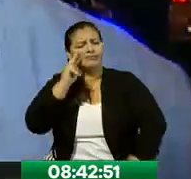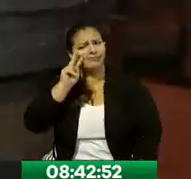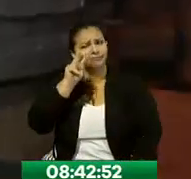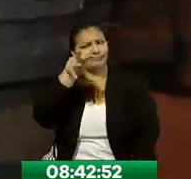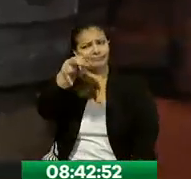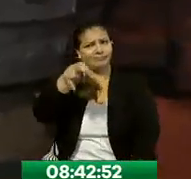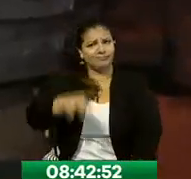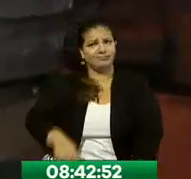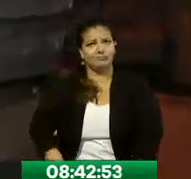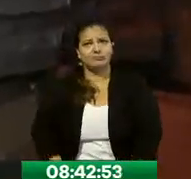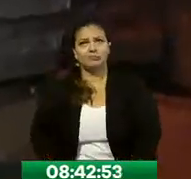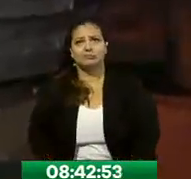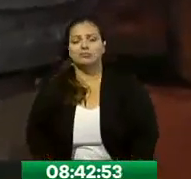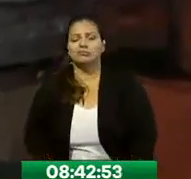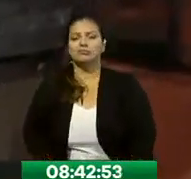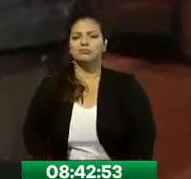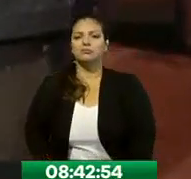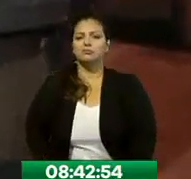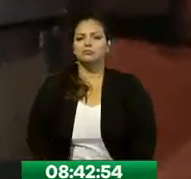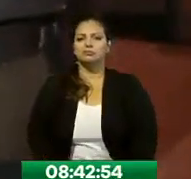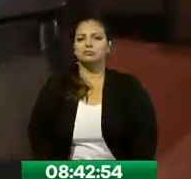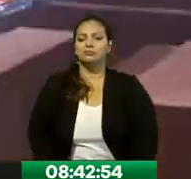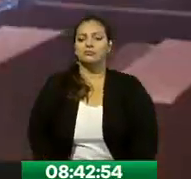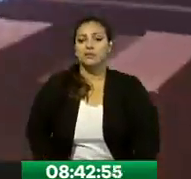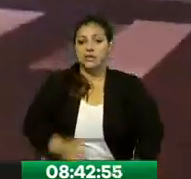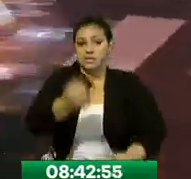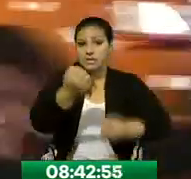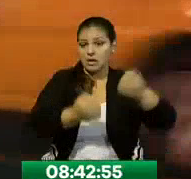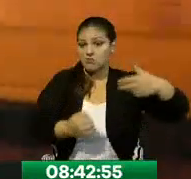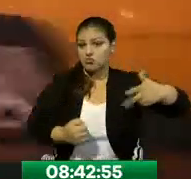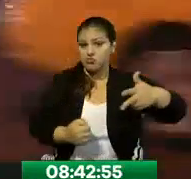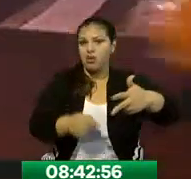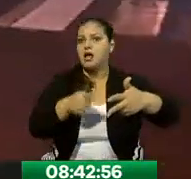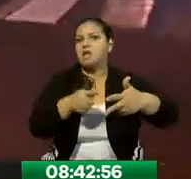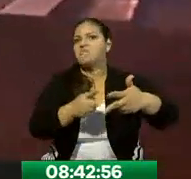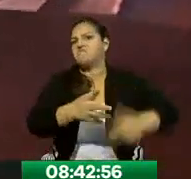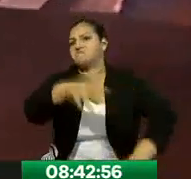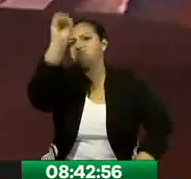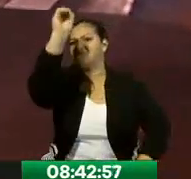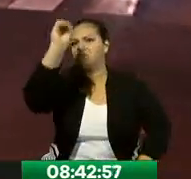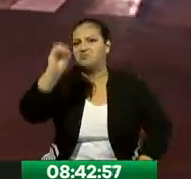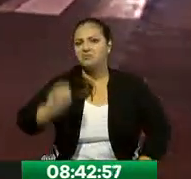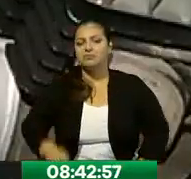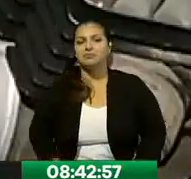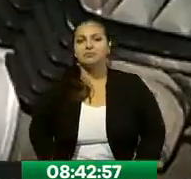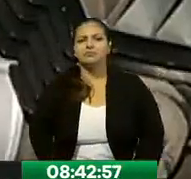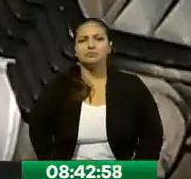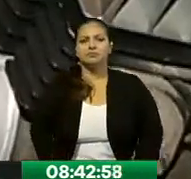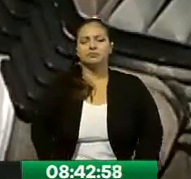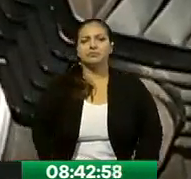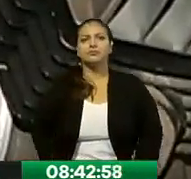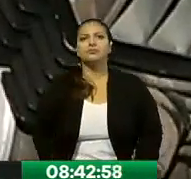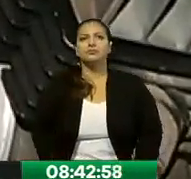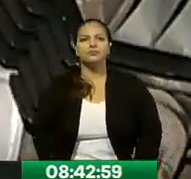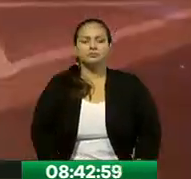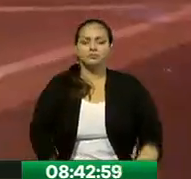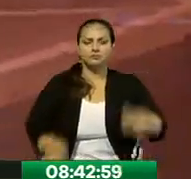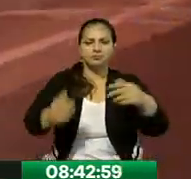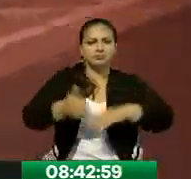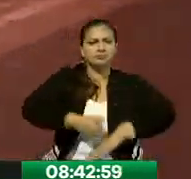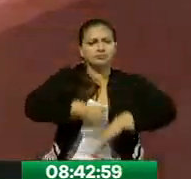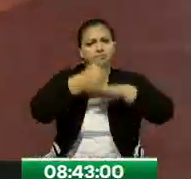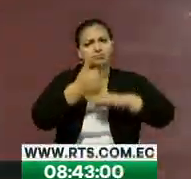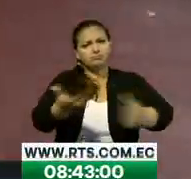testigos del hecho aseguran que en el sitio es necesario tomar mayores controles porque los percances se